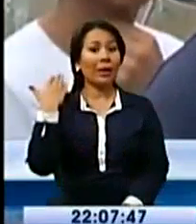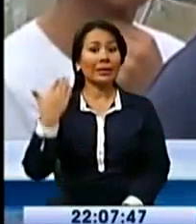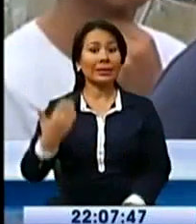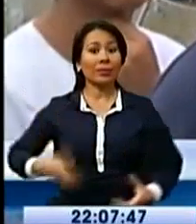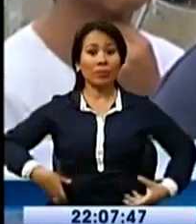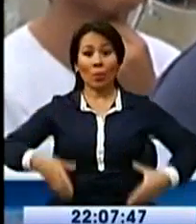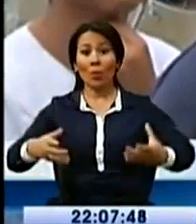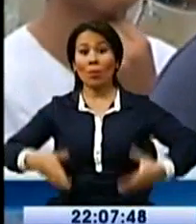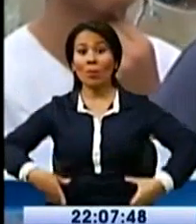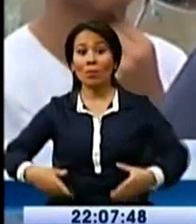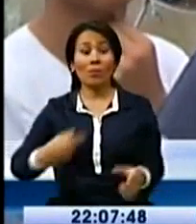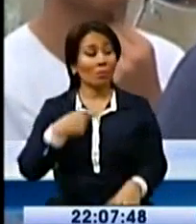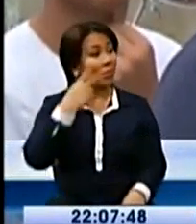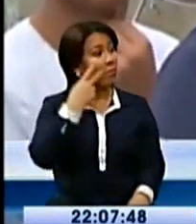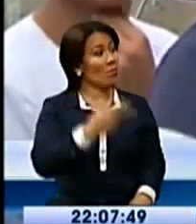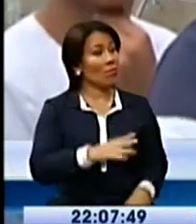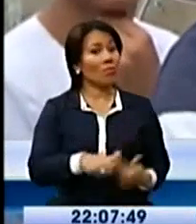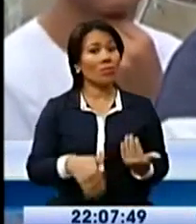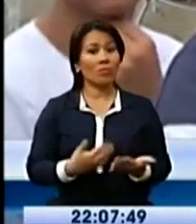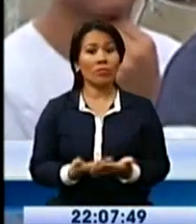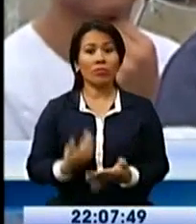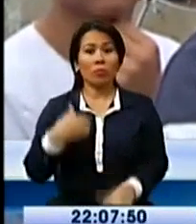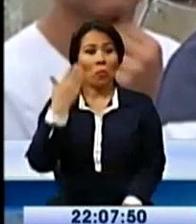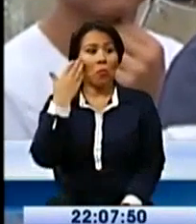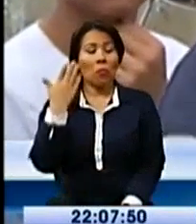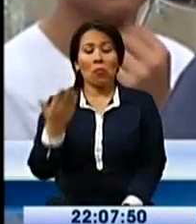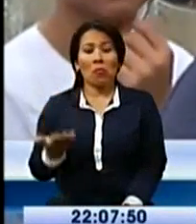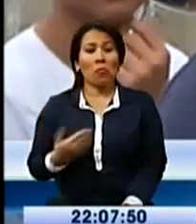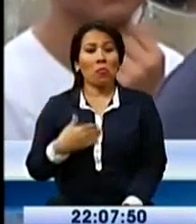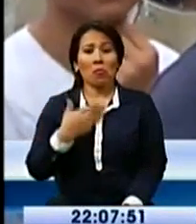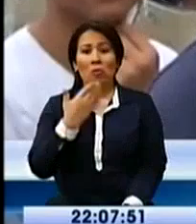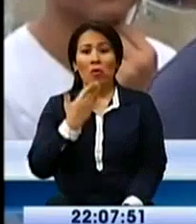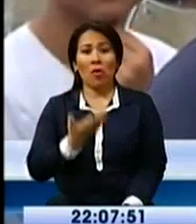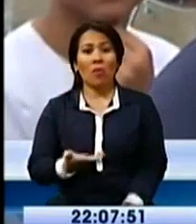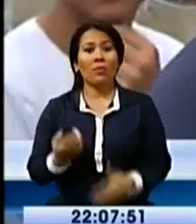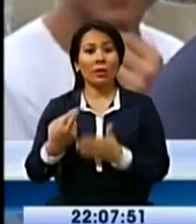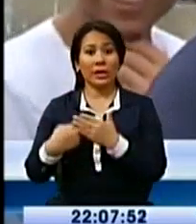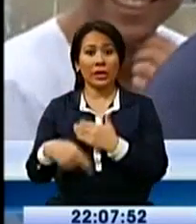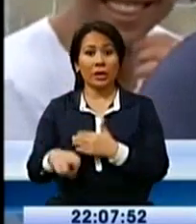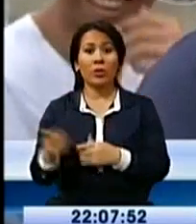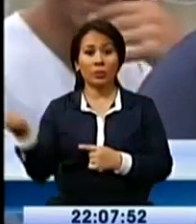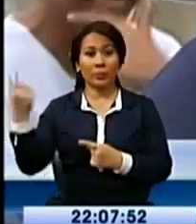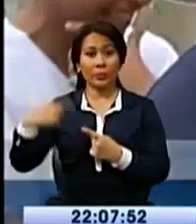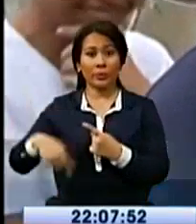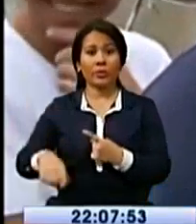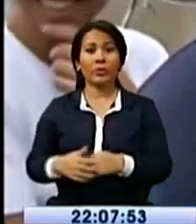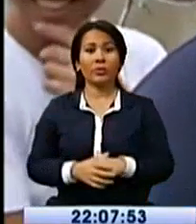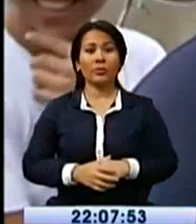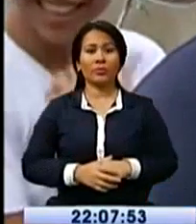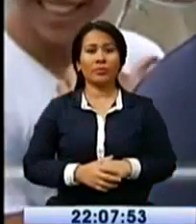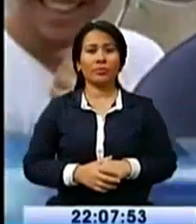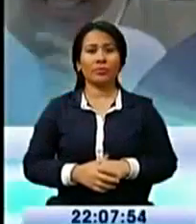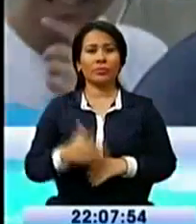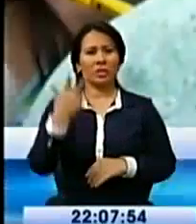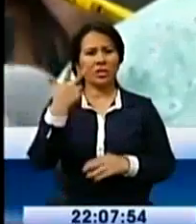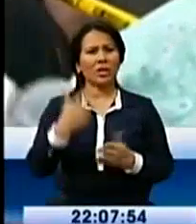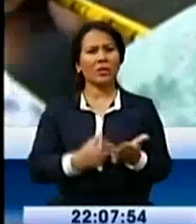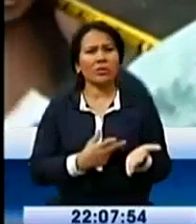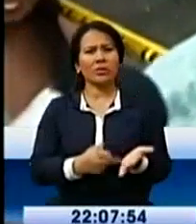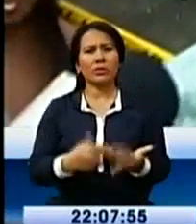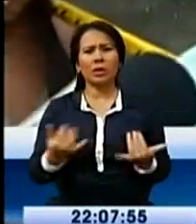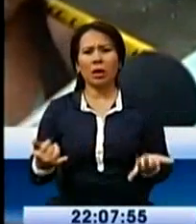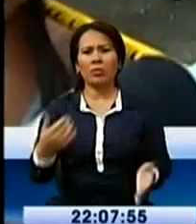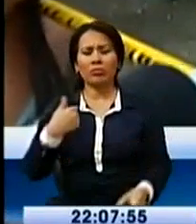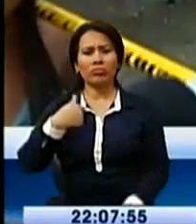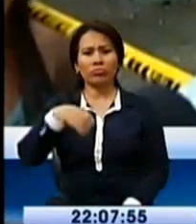carnaval yo no lo vi. Después yo no sé cómo ese es el lío. Vino el lío casi como 3 veces.